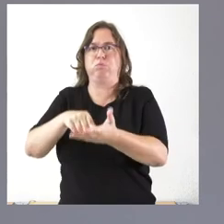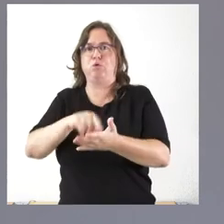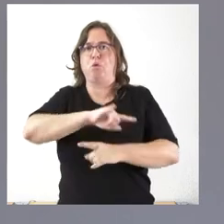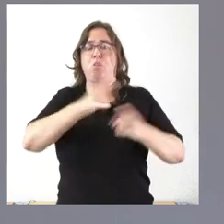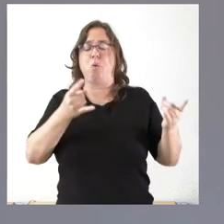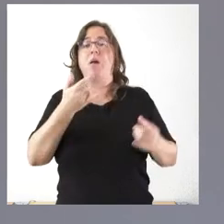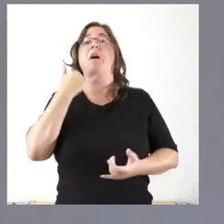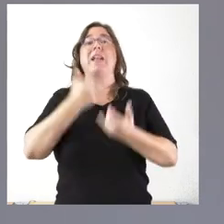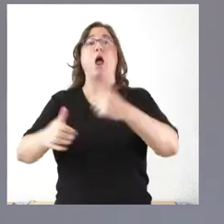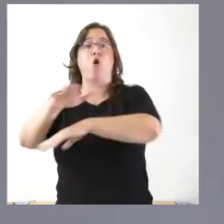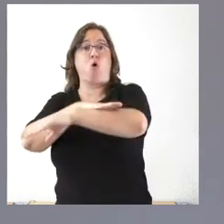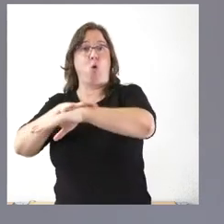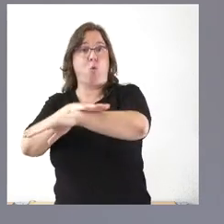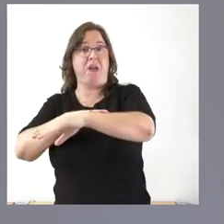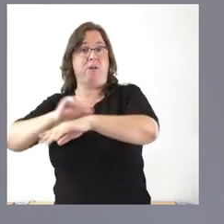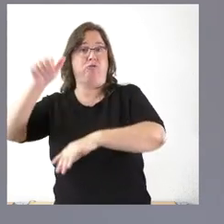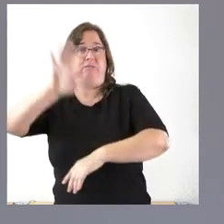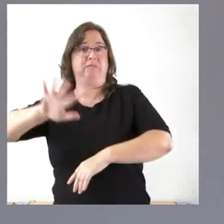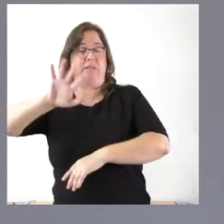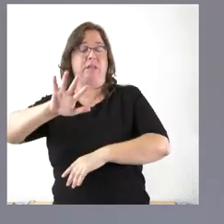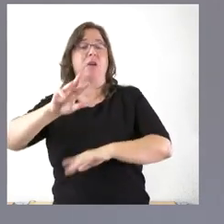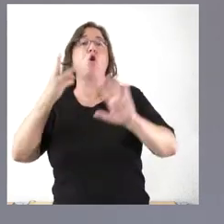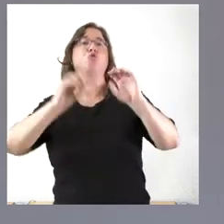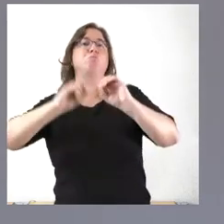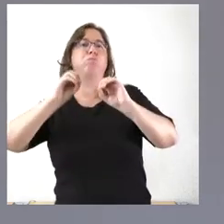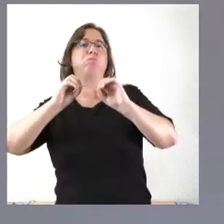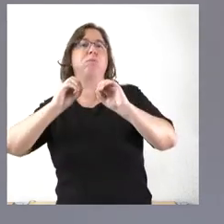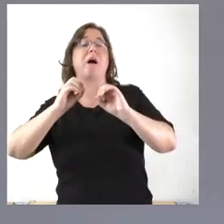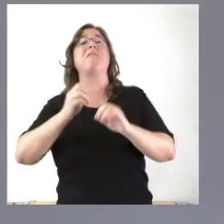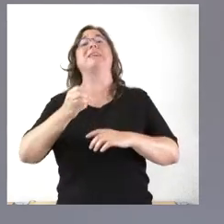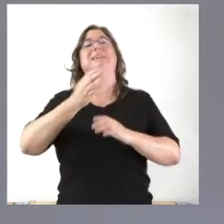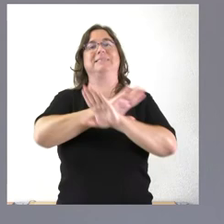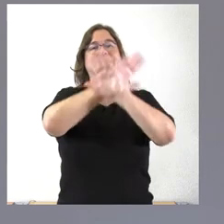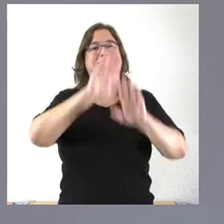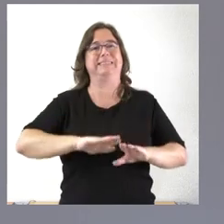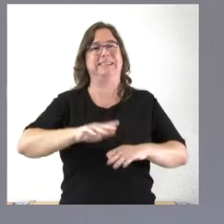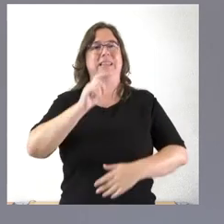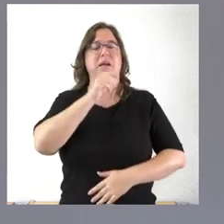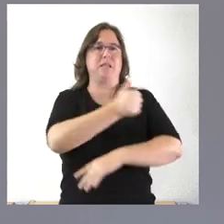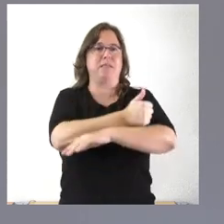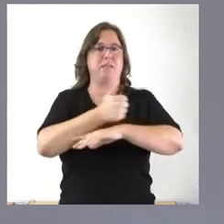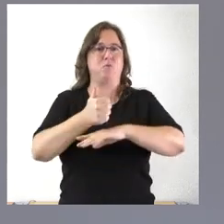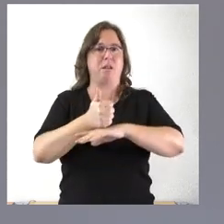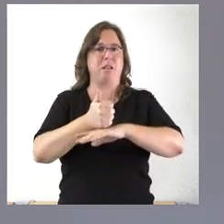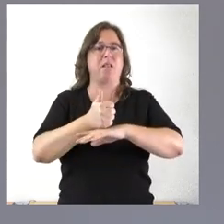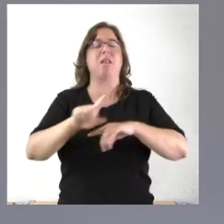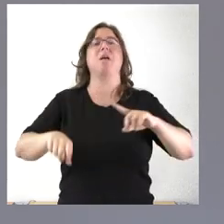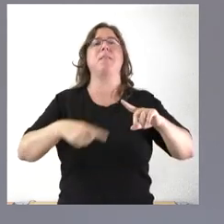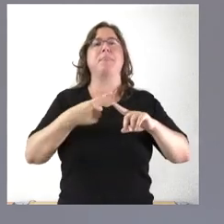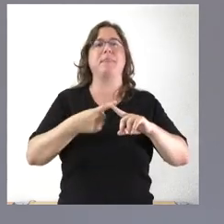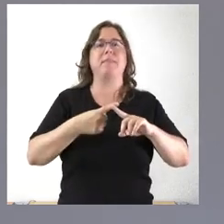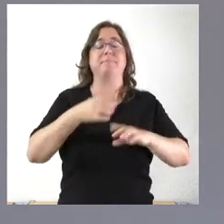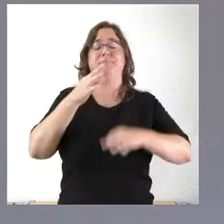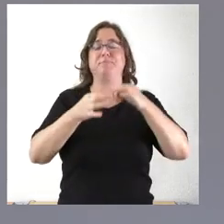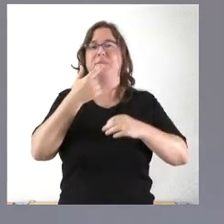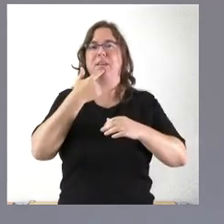gravar la misma figura tributaria, el mismo hecho imponible, la sentencia lo que dice es que, aunque sea posterior al gravamen autonómico, al